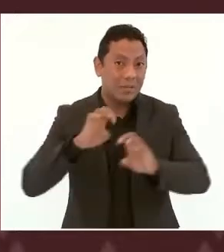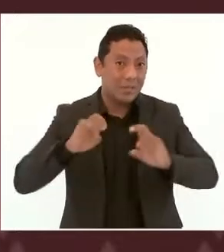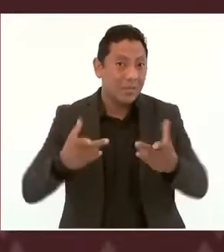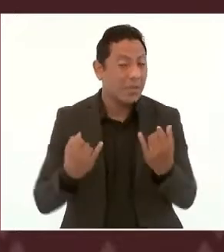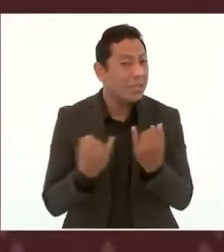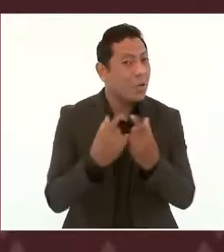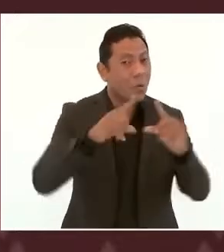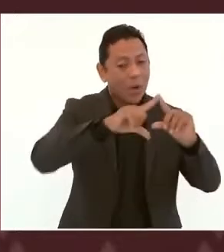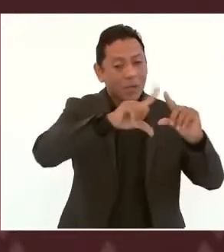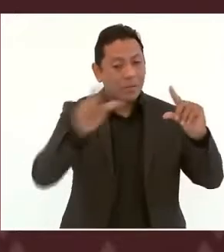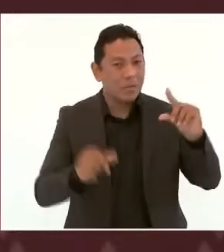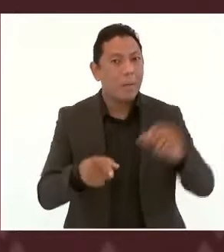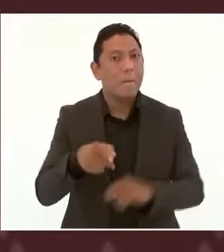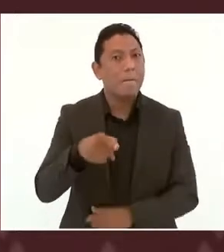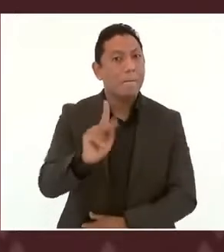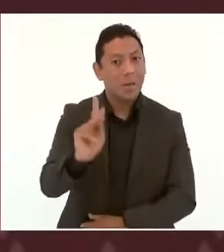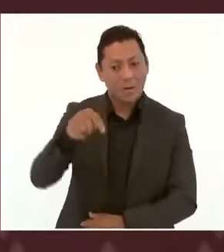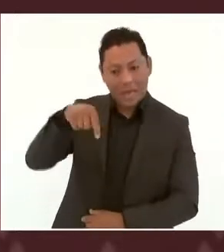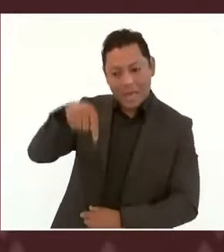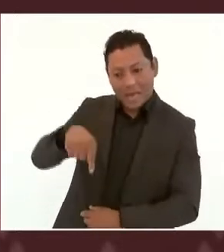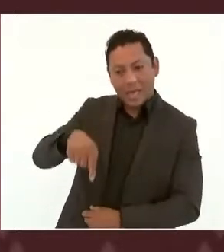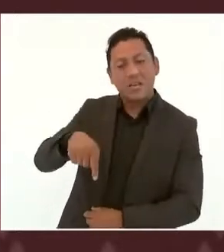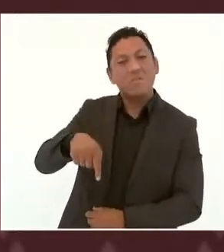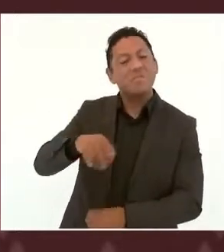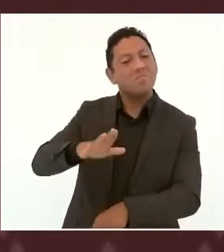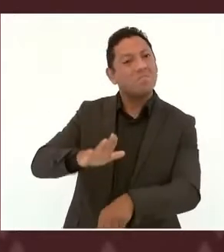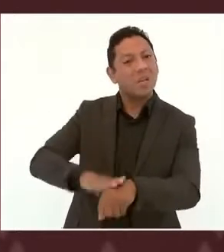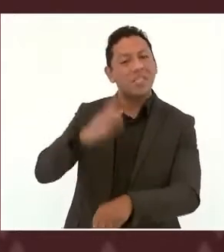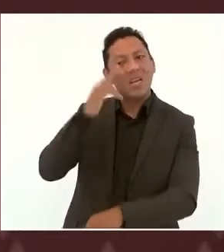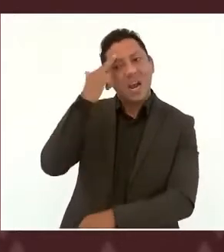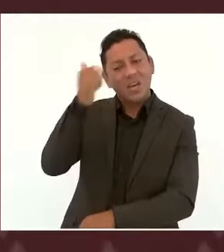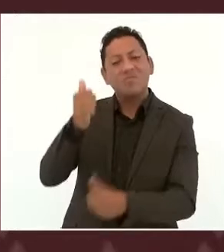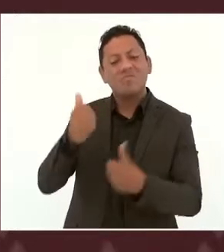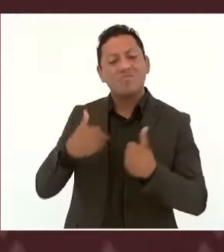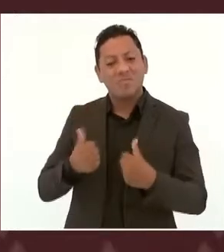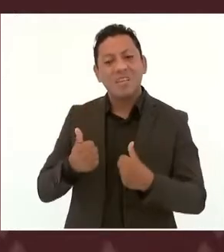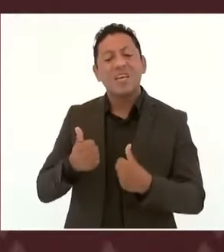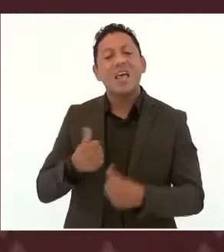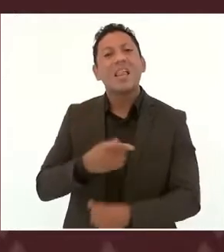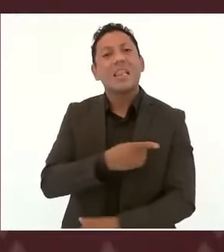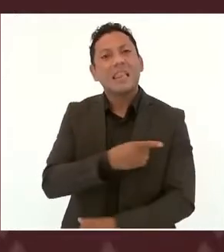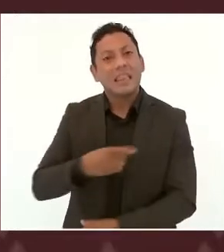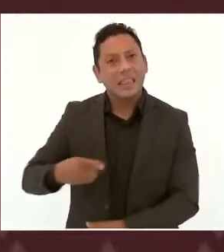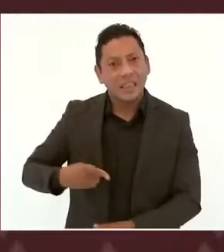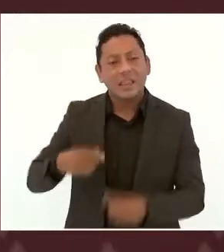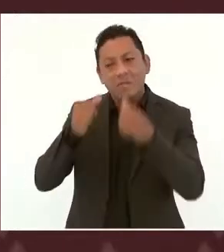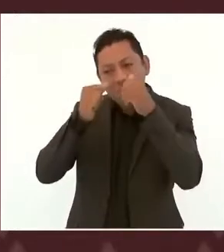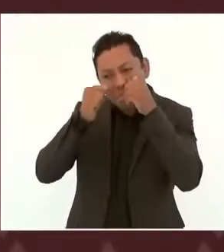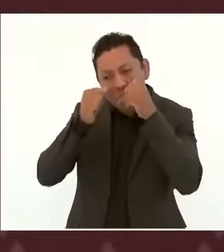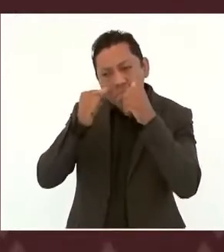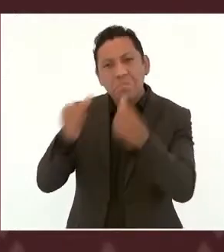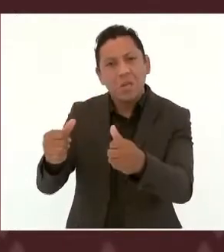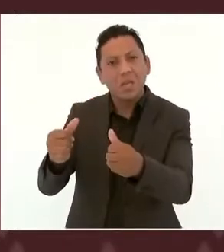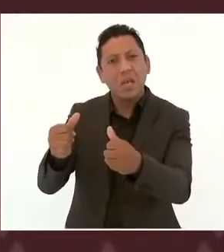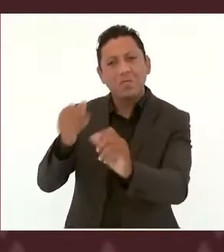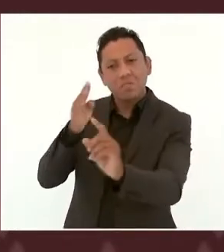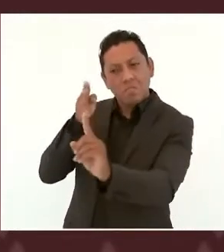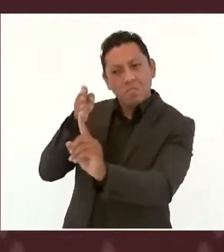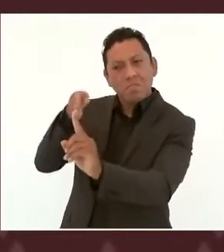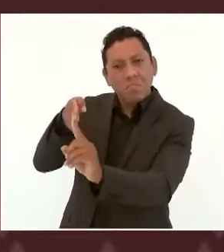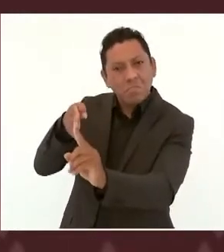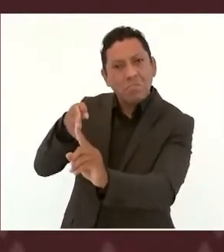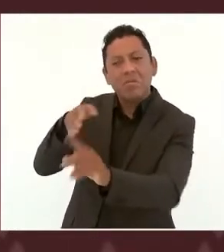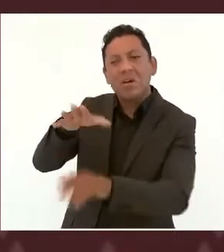país, pero aquí, con más razón, el deber de atender de manera preferente a